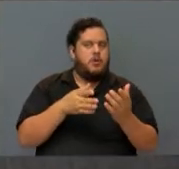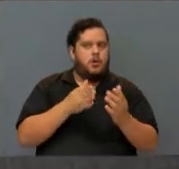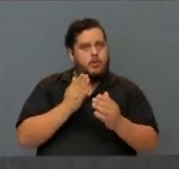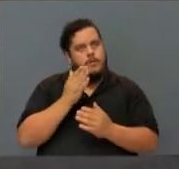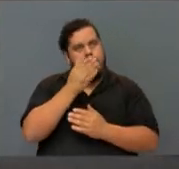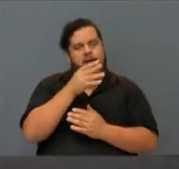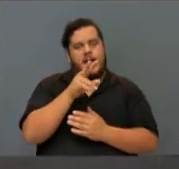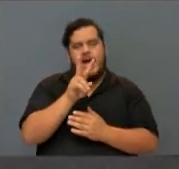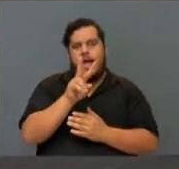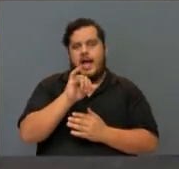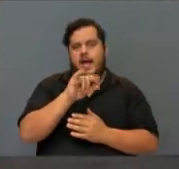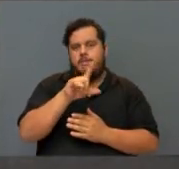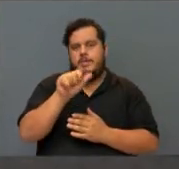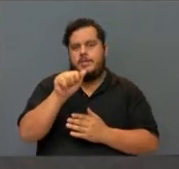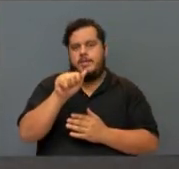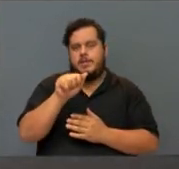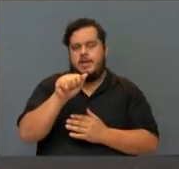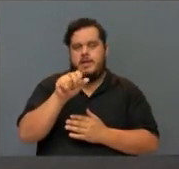él